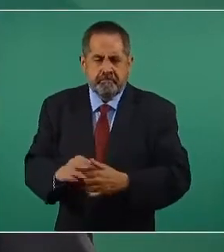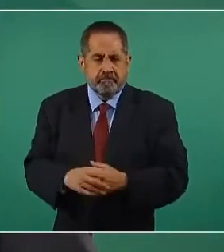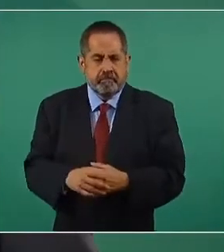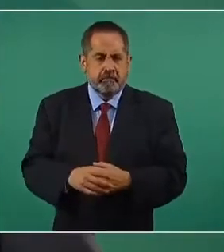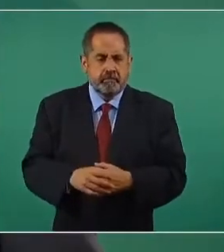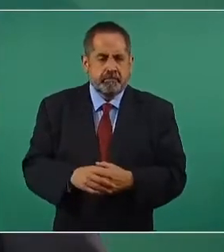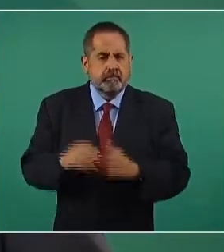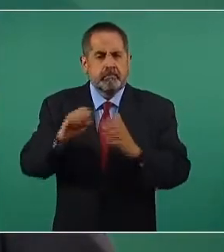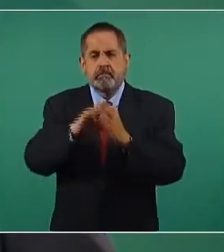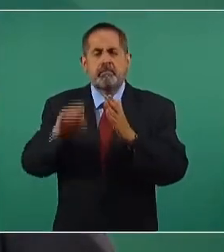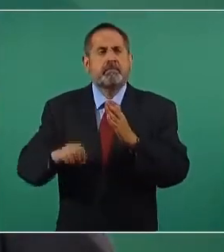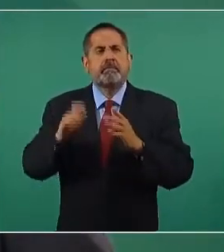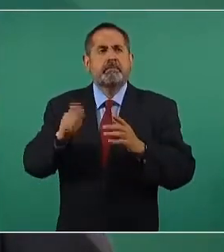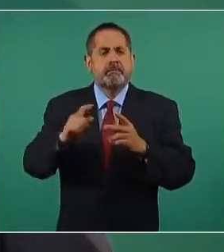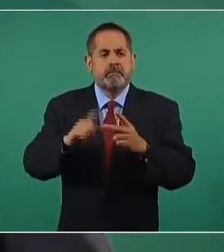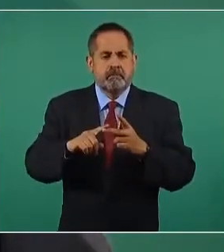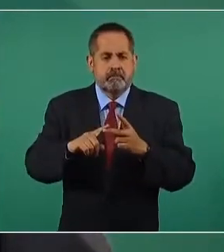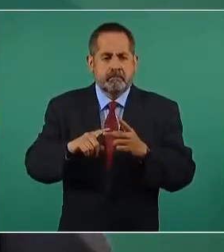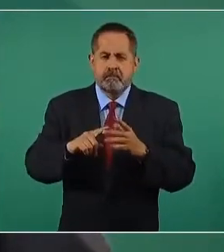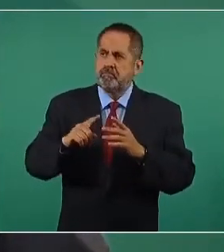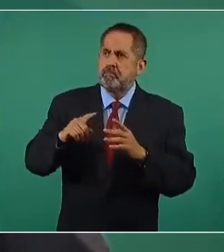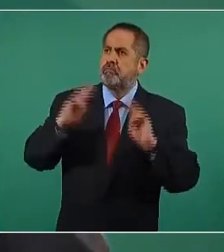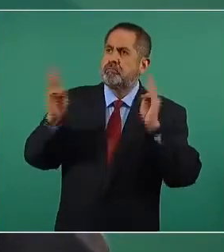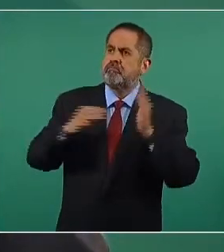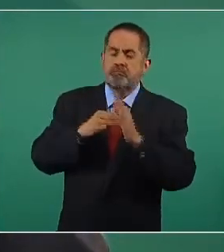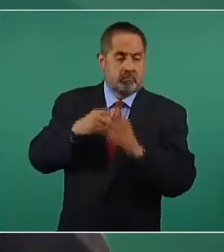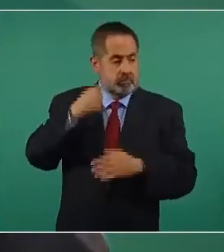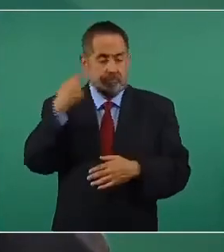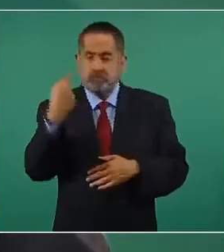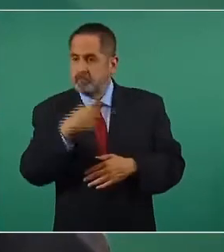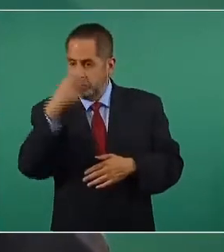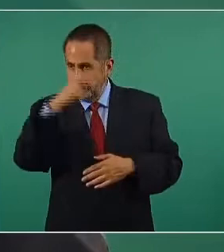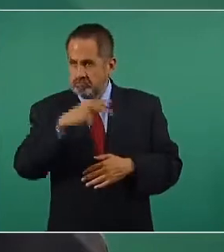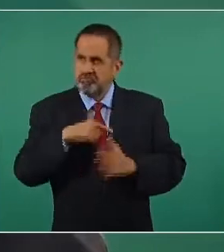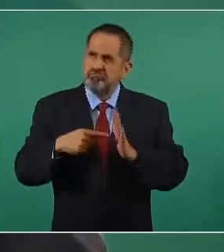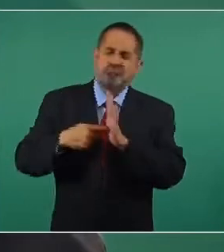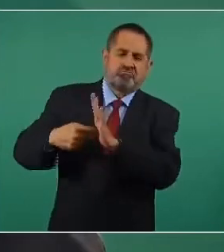Y sobre Ejemplo mundial.